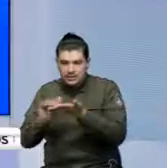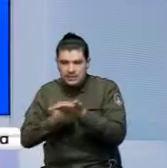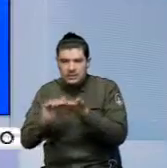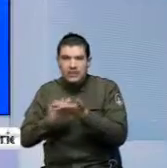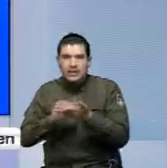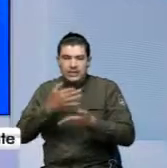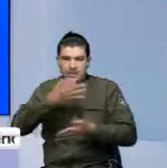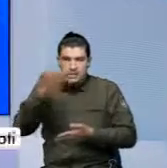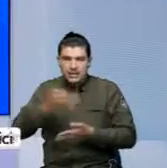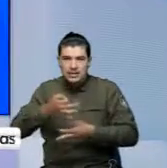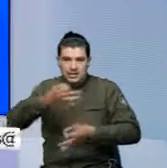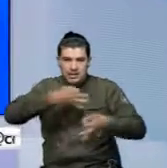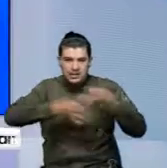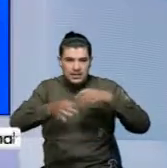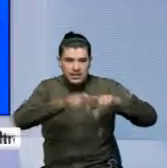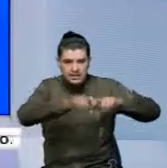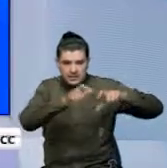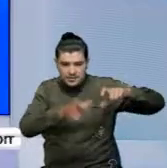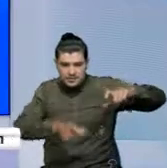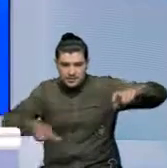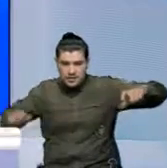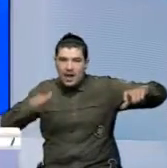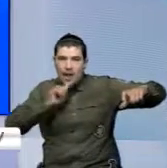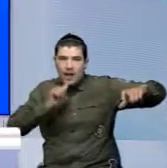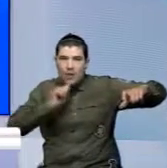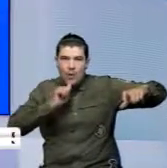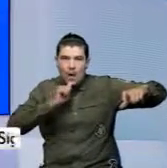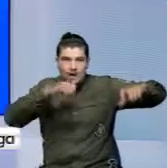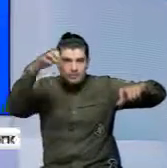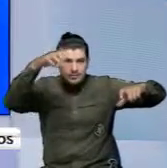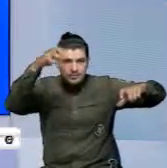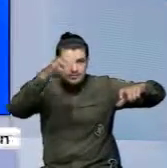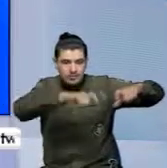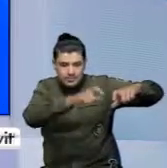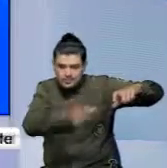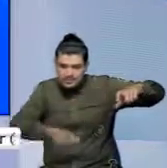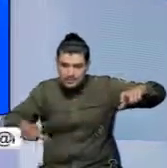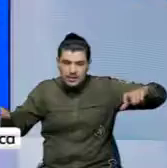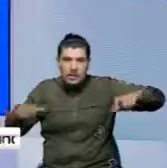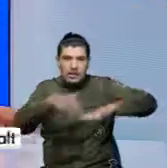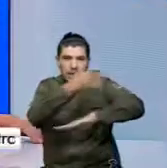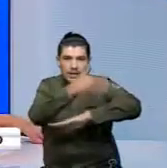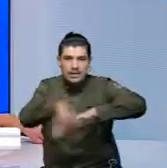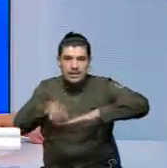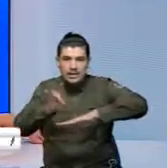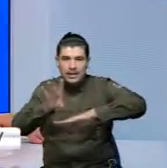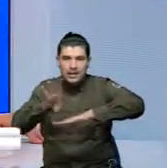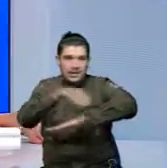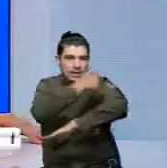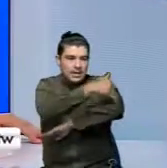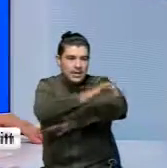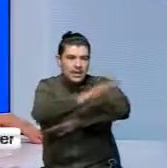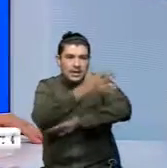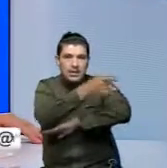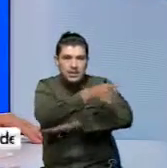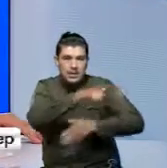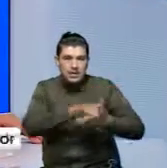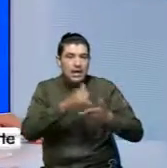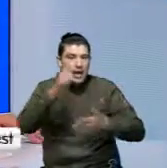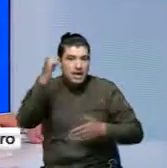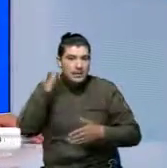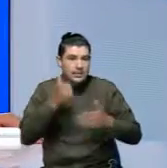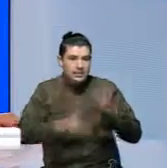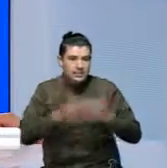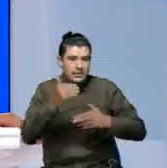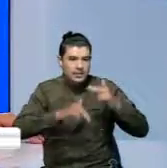el cambio del colector de aguas, lluvias desde la carrera 15 con calle Quinta, esto en Bucaramanga. Los trabajos se iniciaron desde el día de ayer